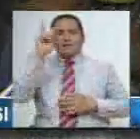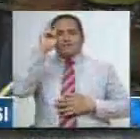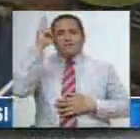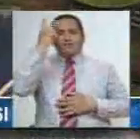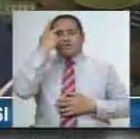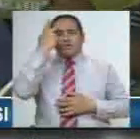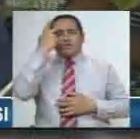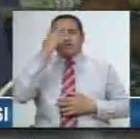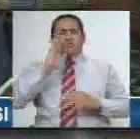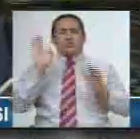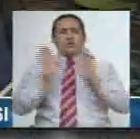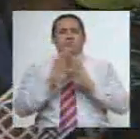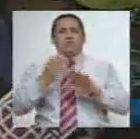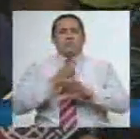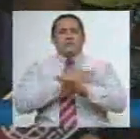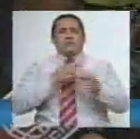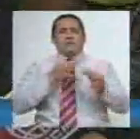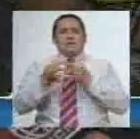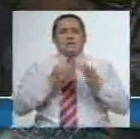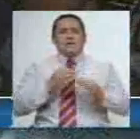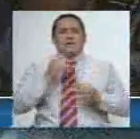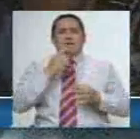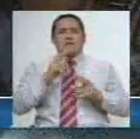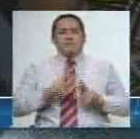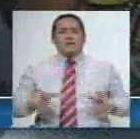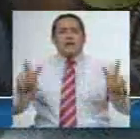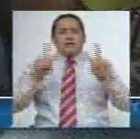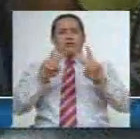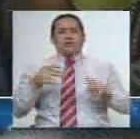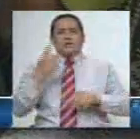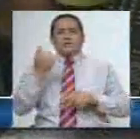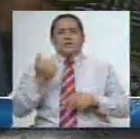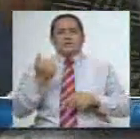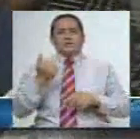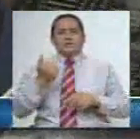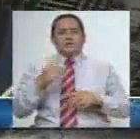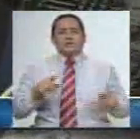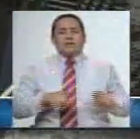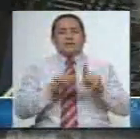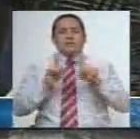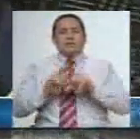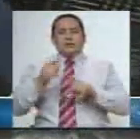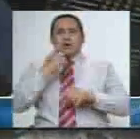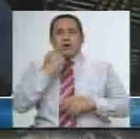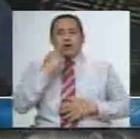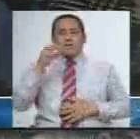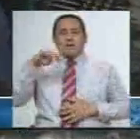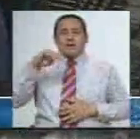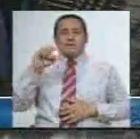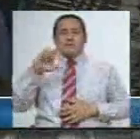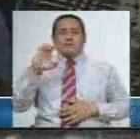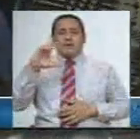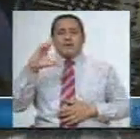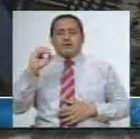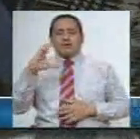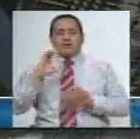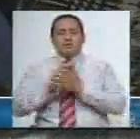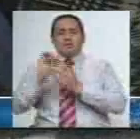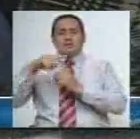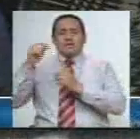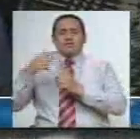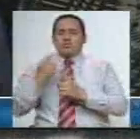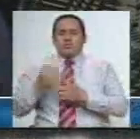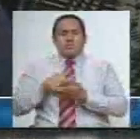confundiendo, como diría Machado, el valor con el precio. Por ejemplo, Melcochita no ha costado a nuestra